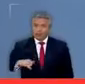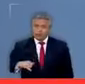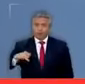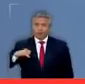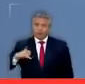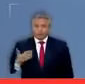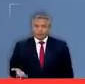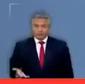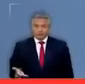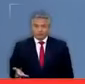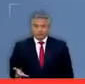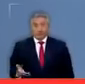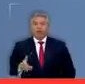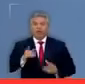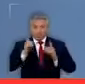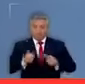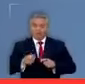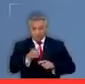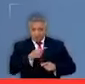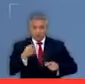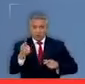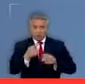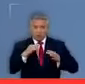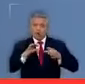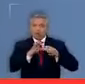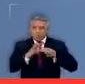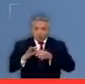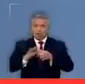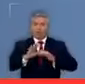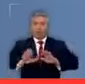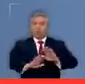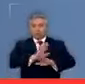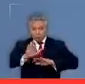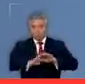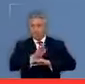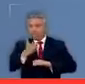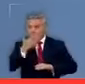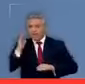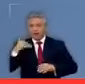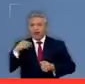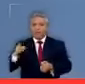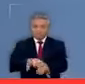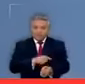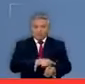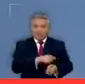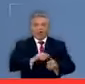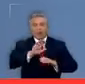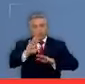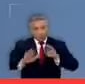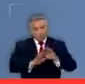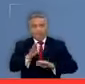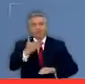además, tenemos que unirnos para cuidar mejor a nuestras familias, para